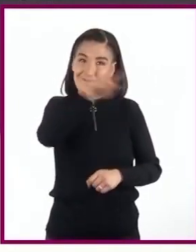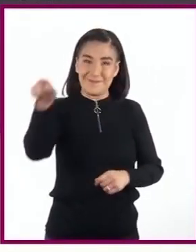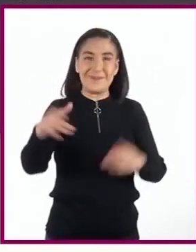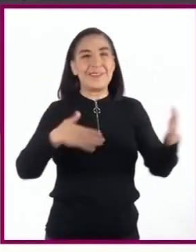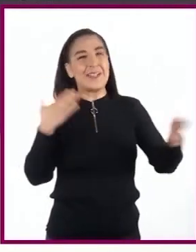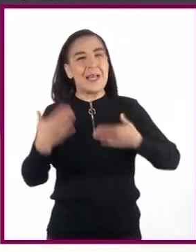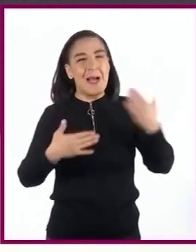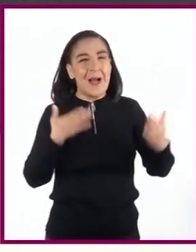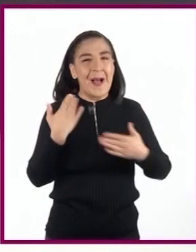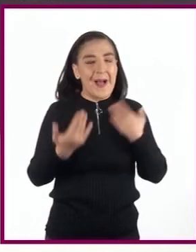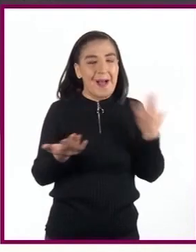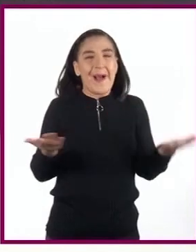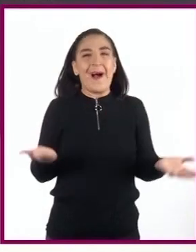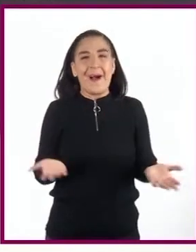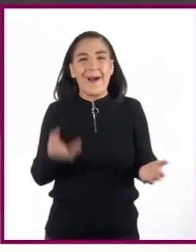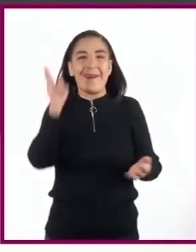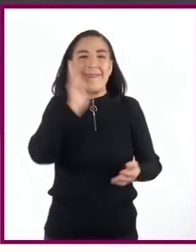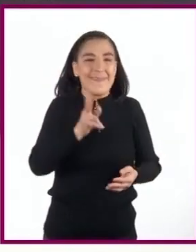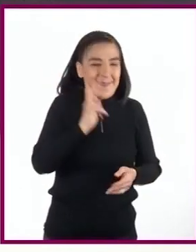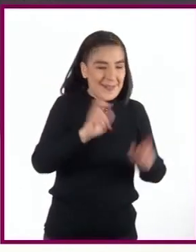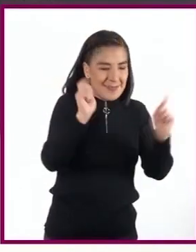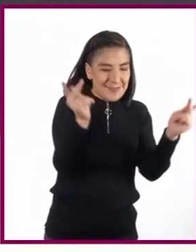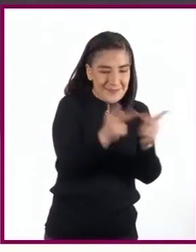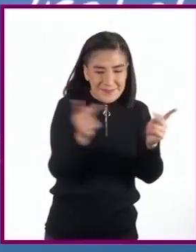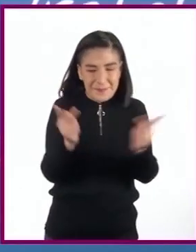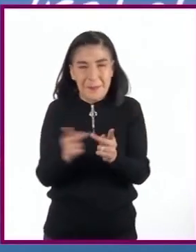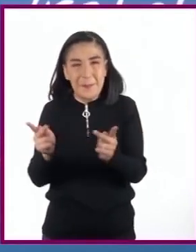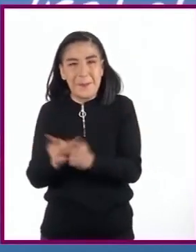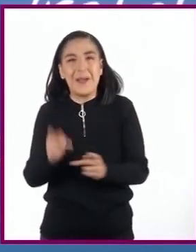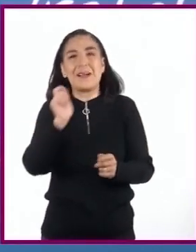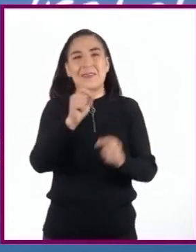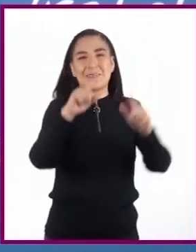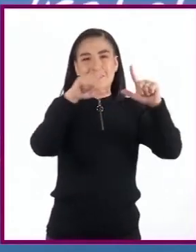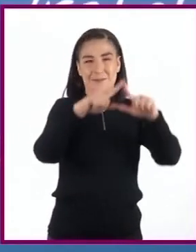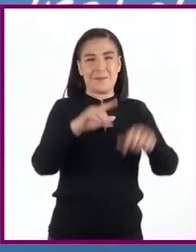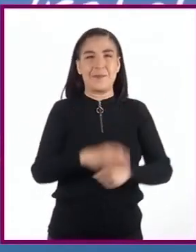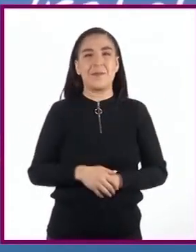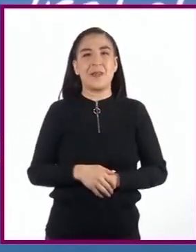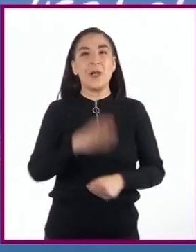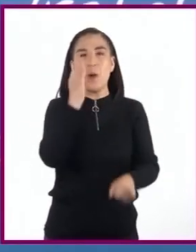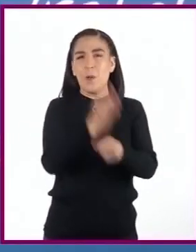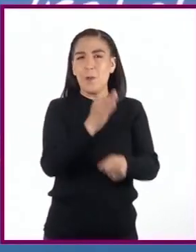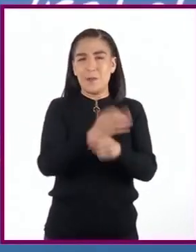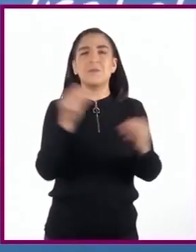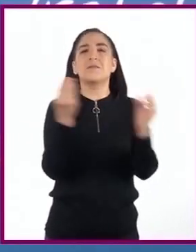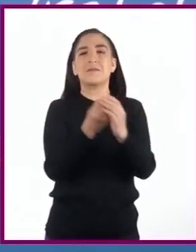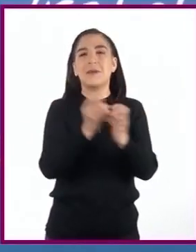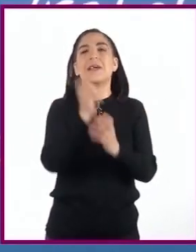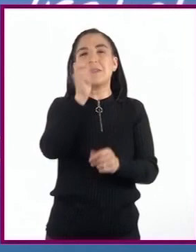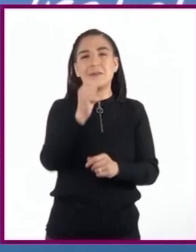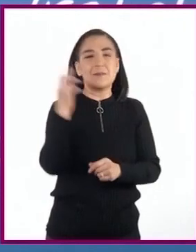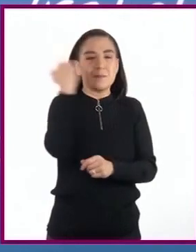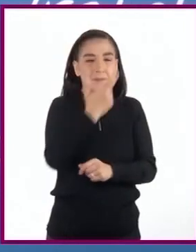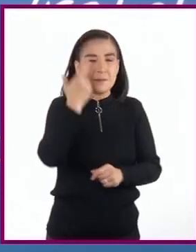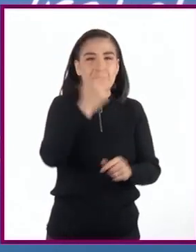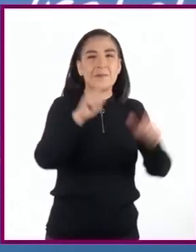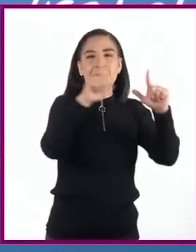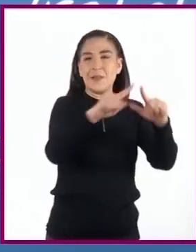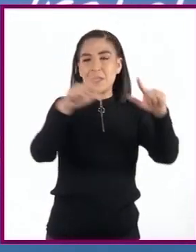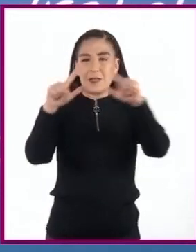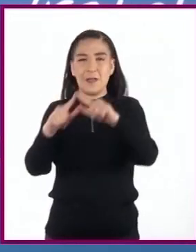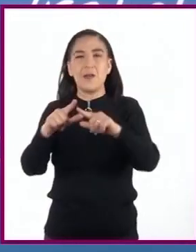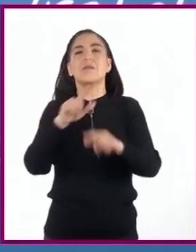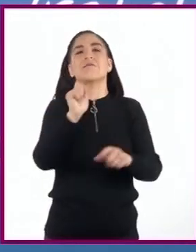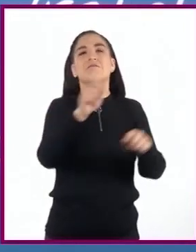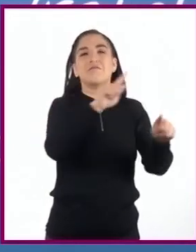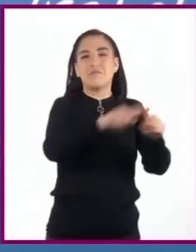Diviértanse probando con varios pares de triángulos. Durante esta sesión, analizamos la congruencia en triángulos mediante criterios